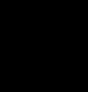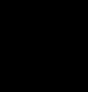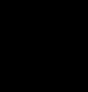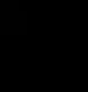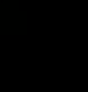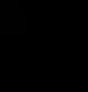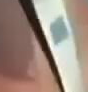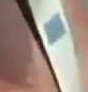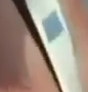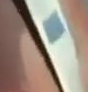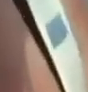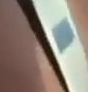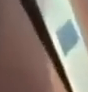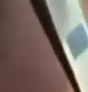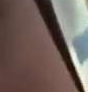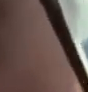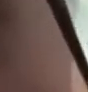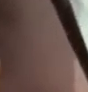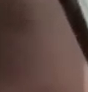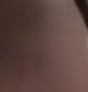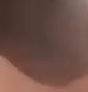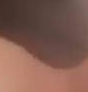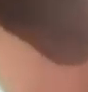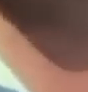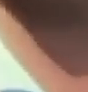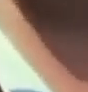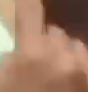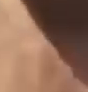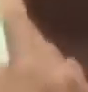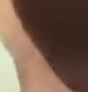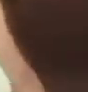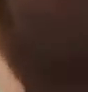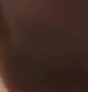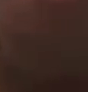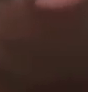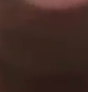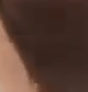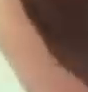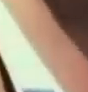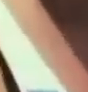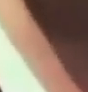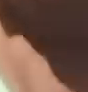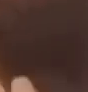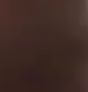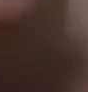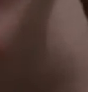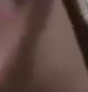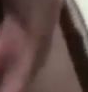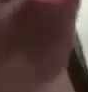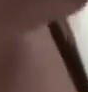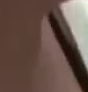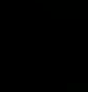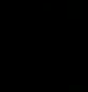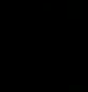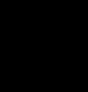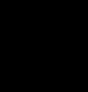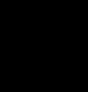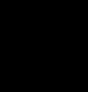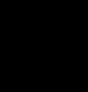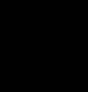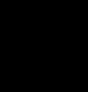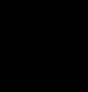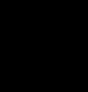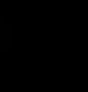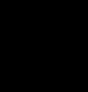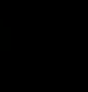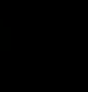al pueblo venezolano. Venezuela está pariendo patriota. Venezuela está pariendo patriota. ¡Viva Venezuela, carajo! Soy